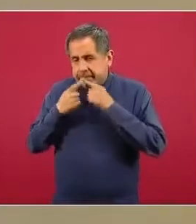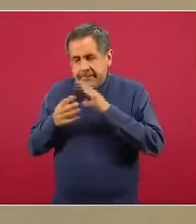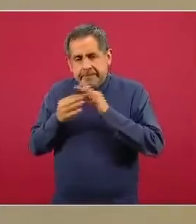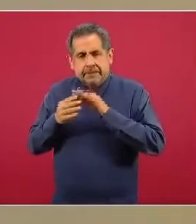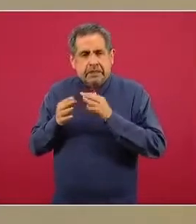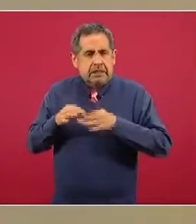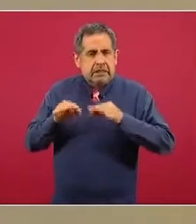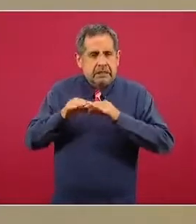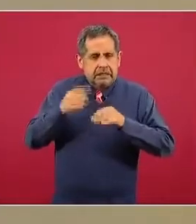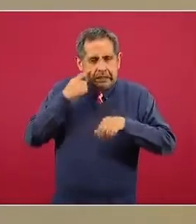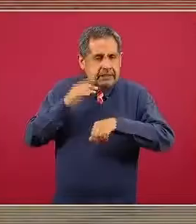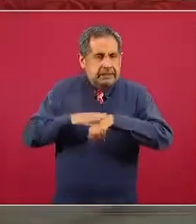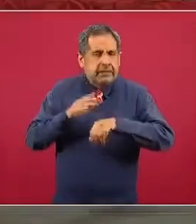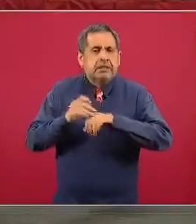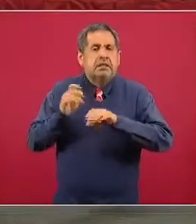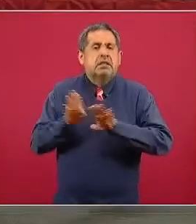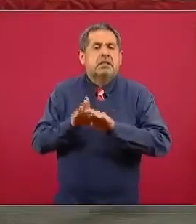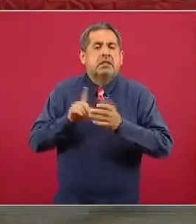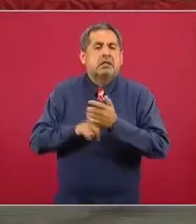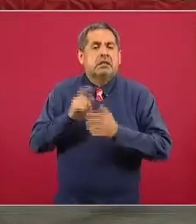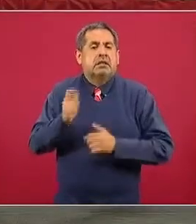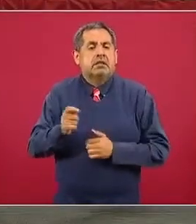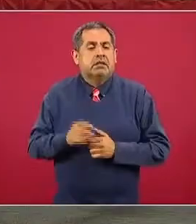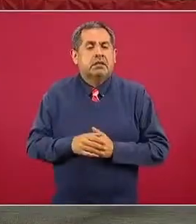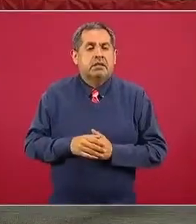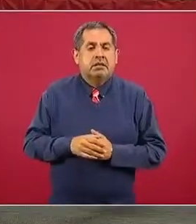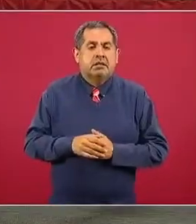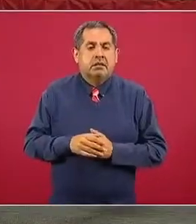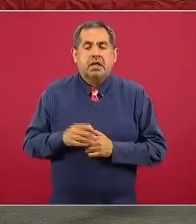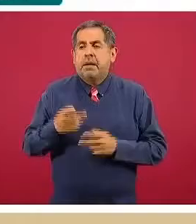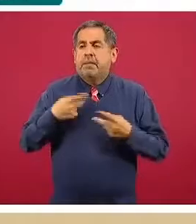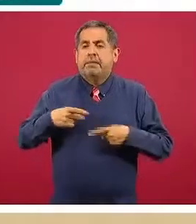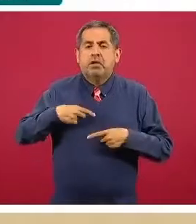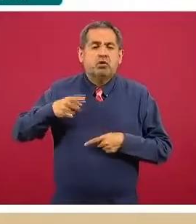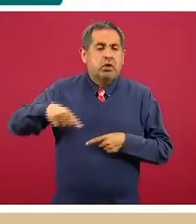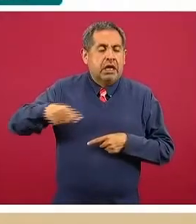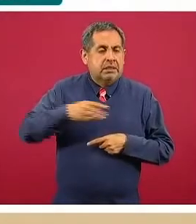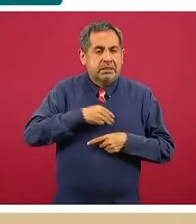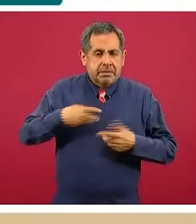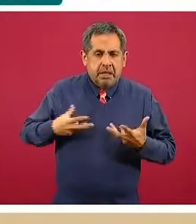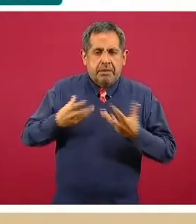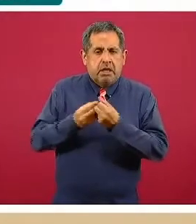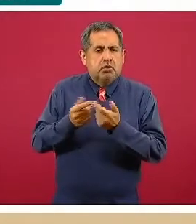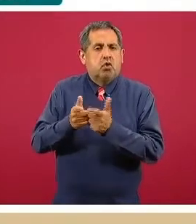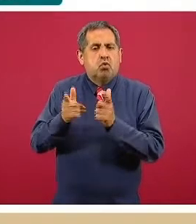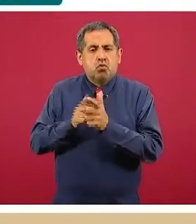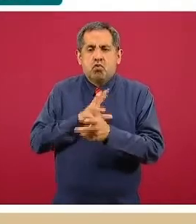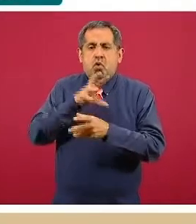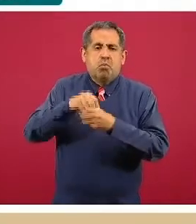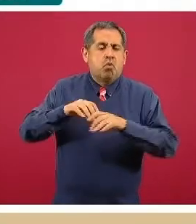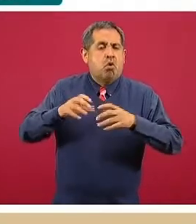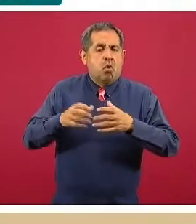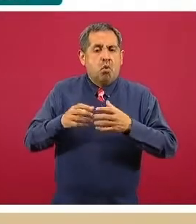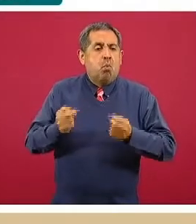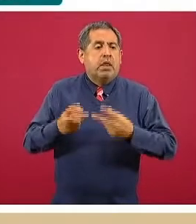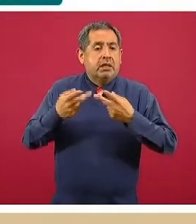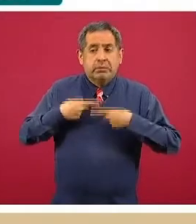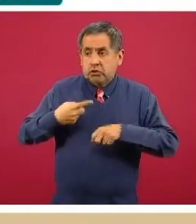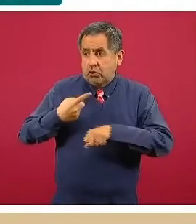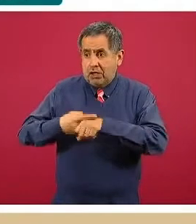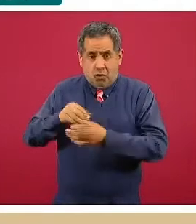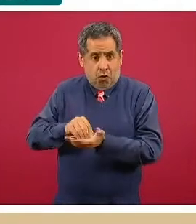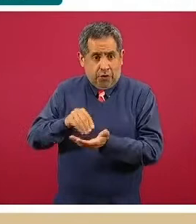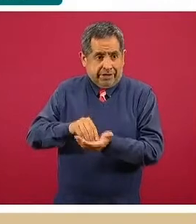también le damos un seguimiento puntual es precisamente el de las personas que integran el grupo de casos activos, es